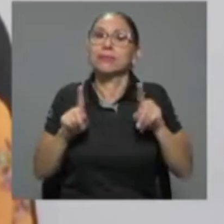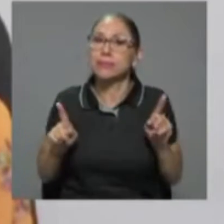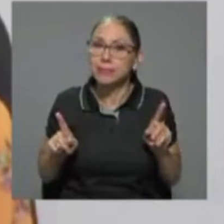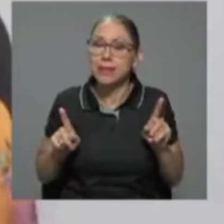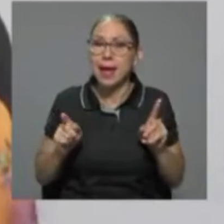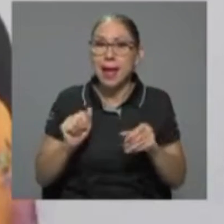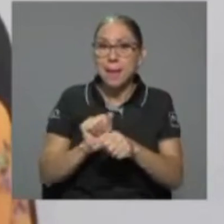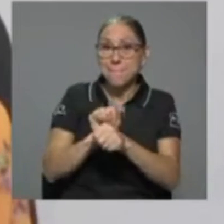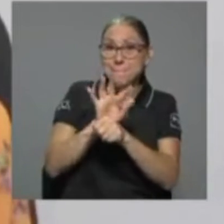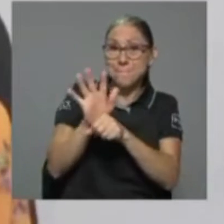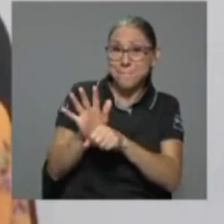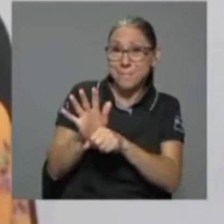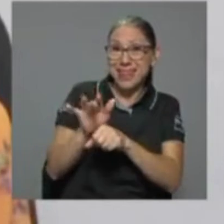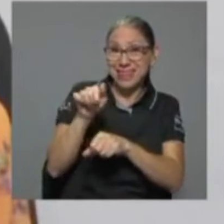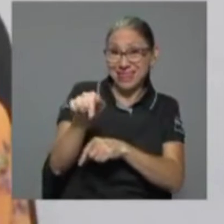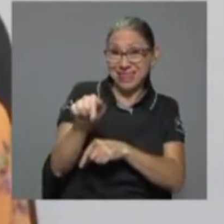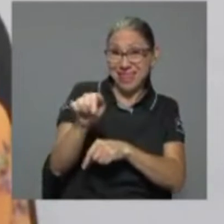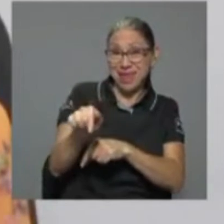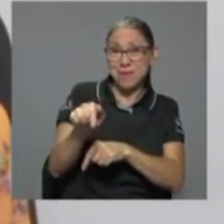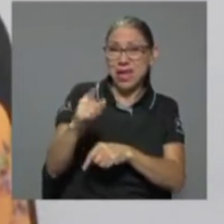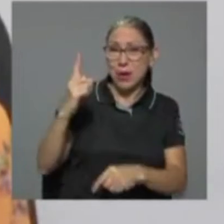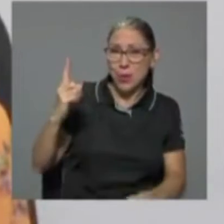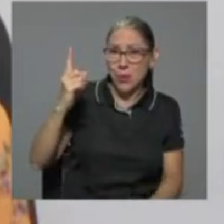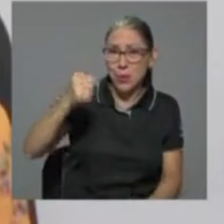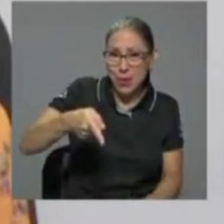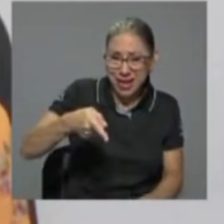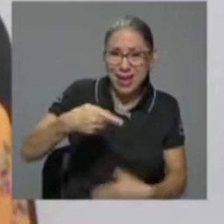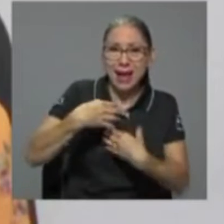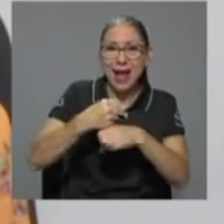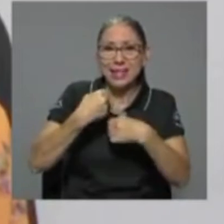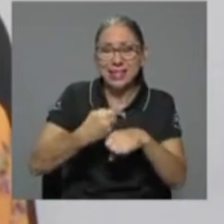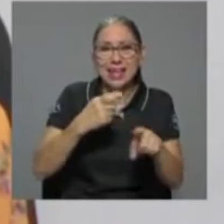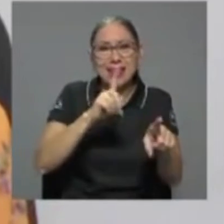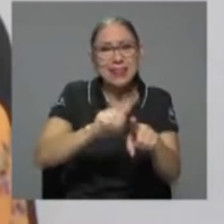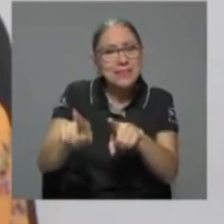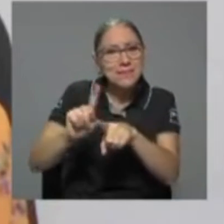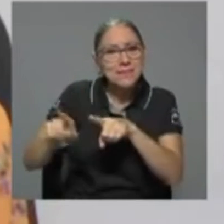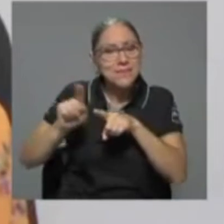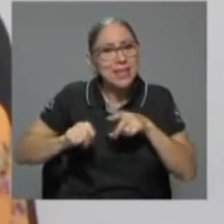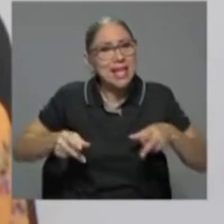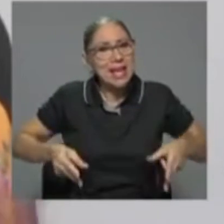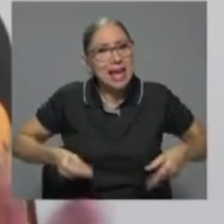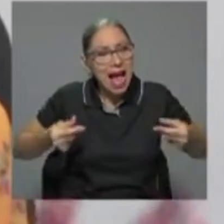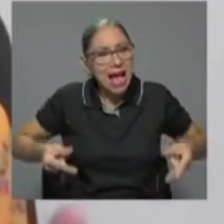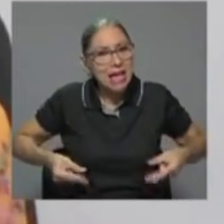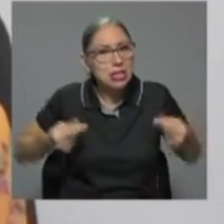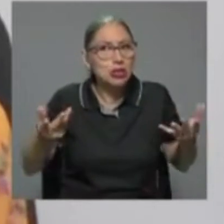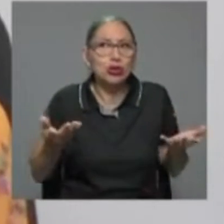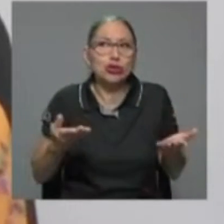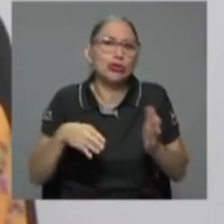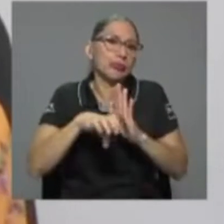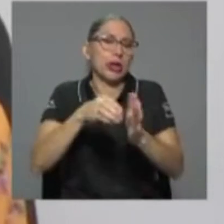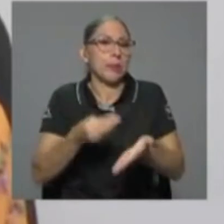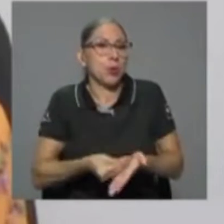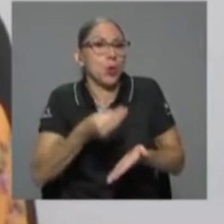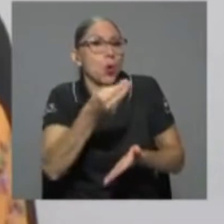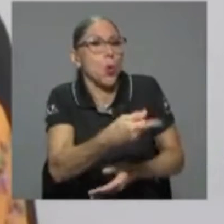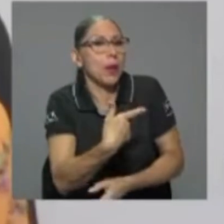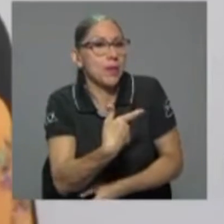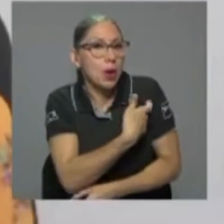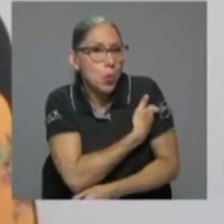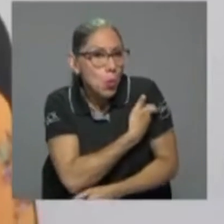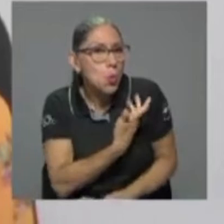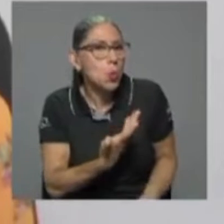pandemia obliga a hacer una serie de gastos, ¿verdad?, de compra de vacunas, ¿verdad?, por parte del